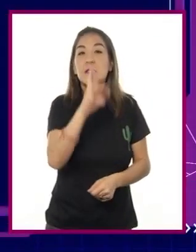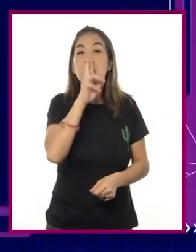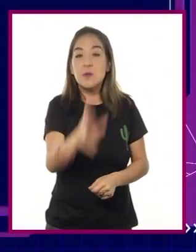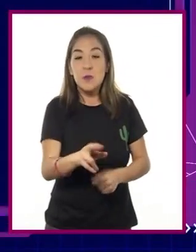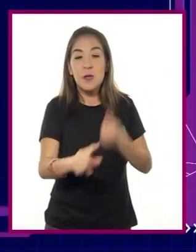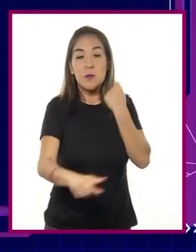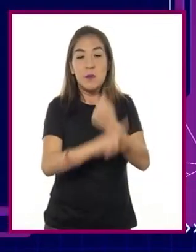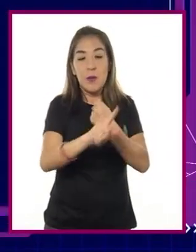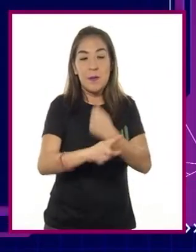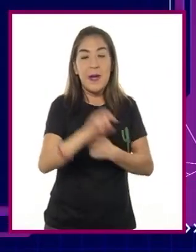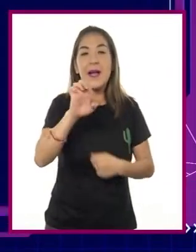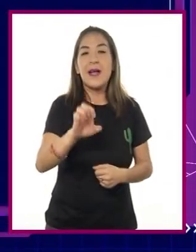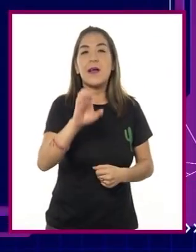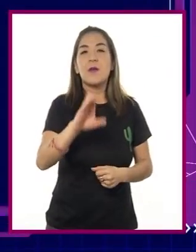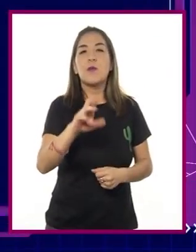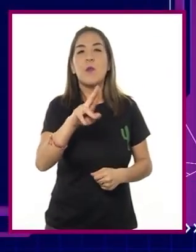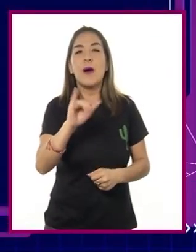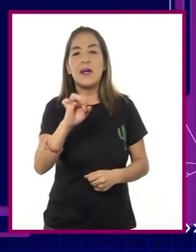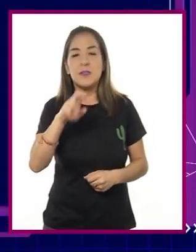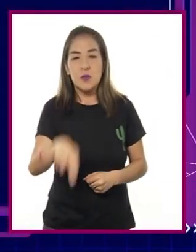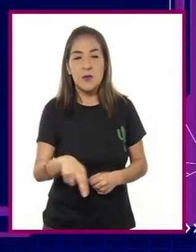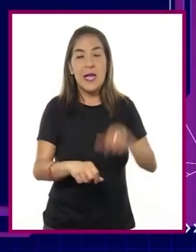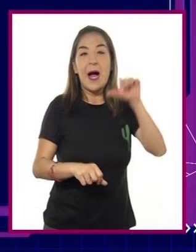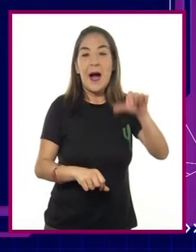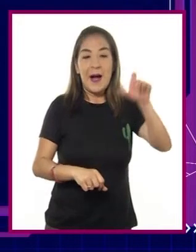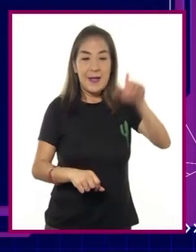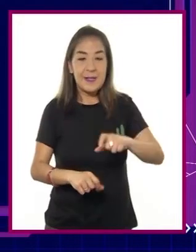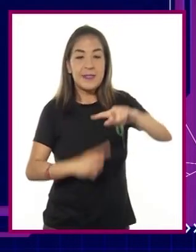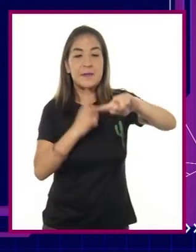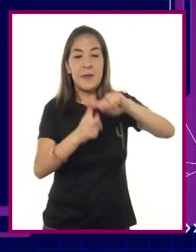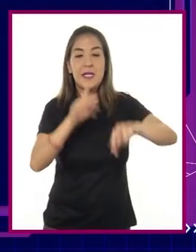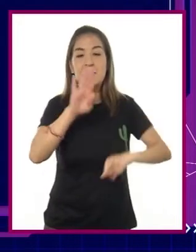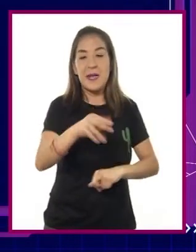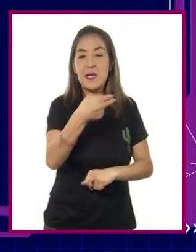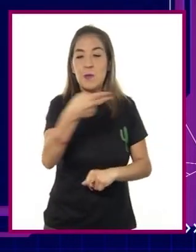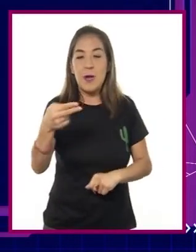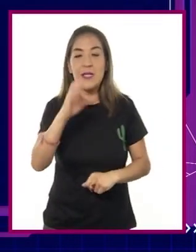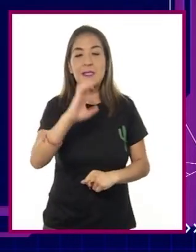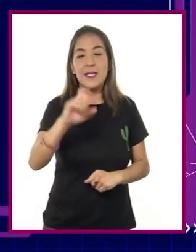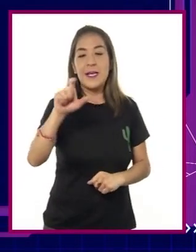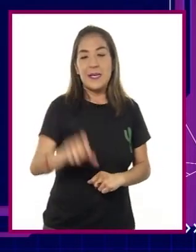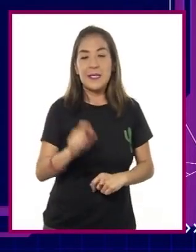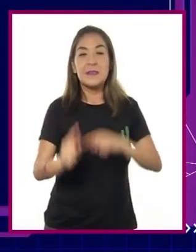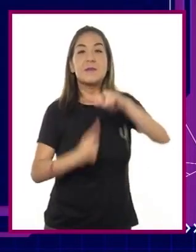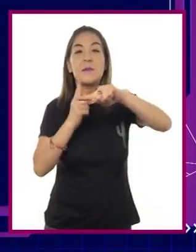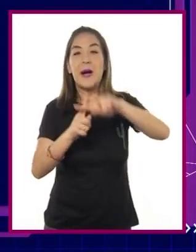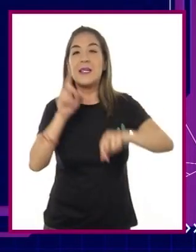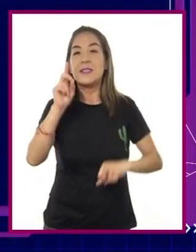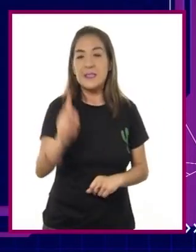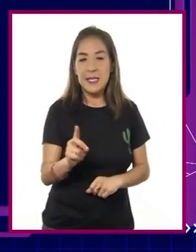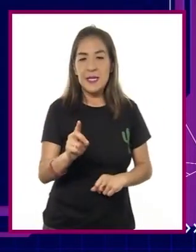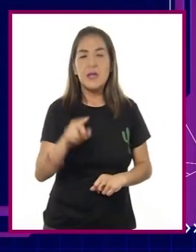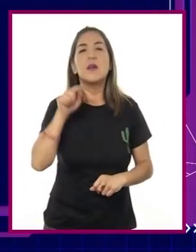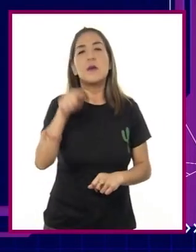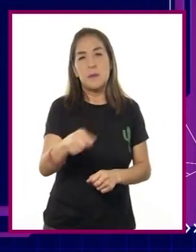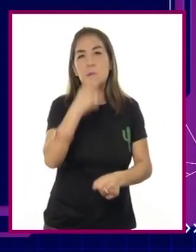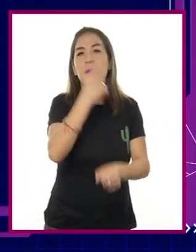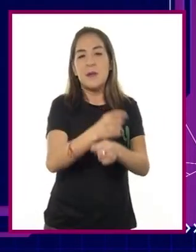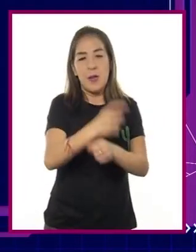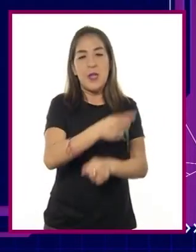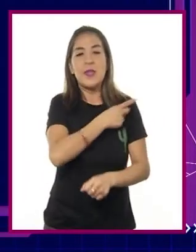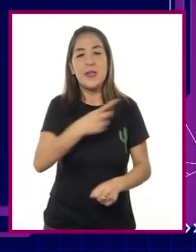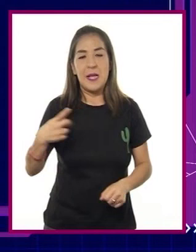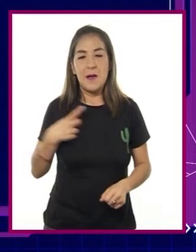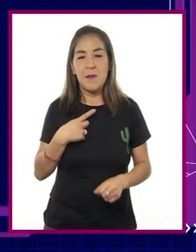resolución de ecuaciones de la forma ax más b igual a cx más d, primero se plantea la